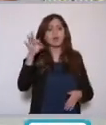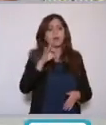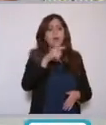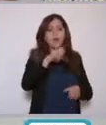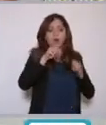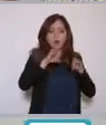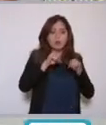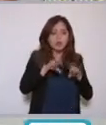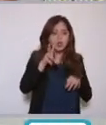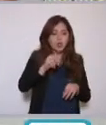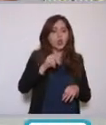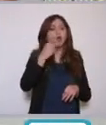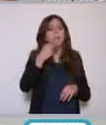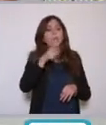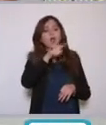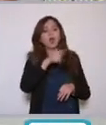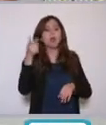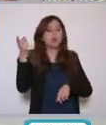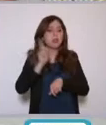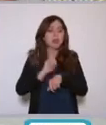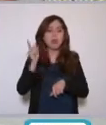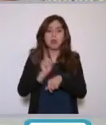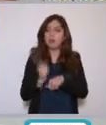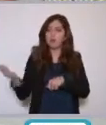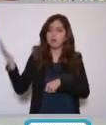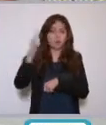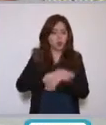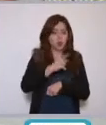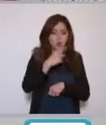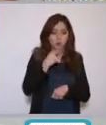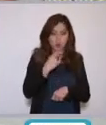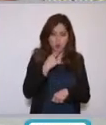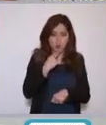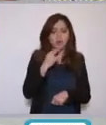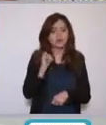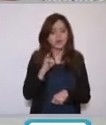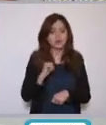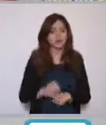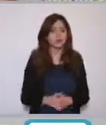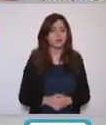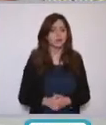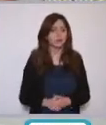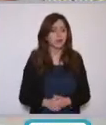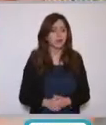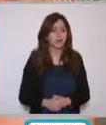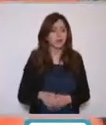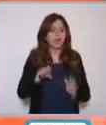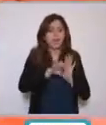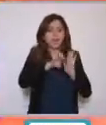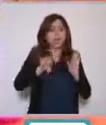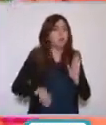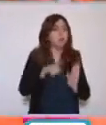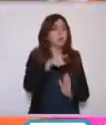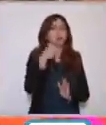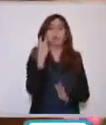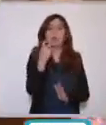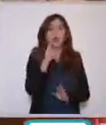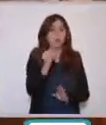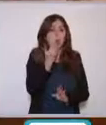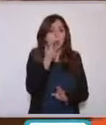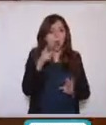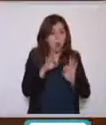no tanto, pero para el día a día sí. Exacto, es una puede súper ser. buena opción, Muy ¿no? bien. Que esto que, por ejemplo, no tiene construcción. Ajá. Estas que no